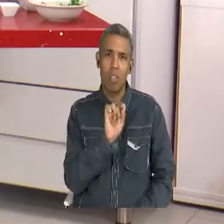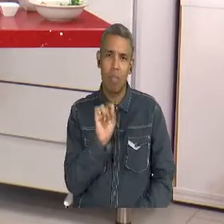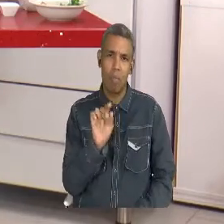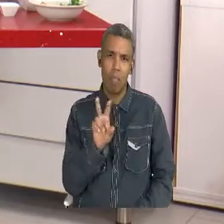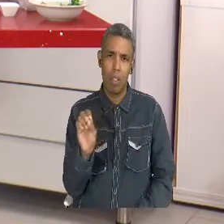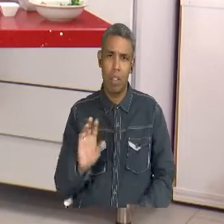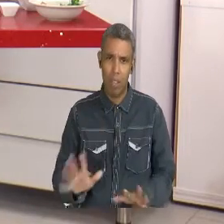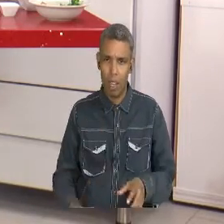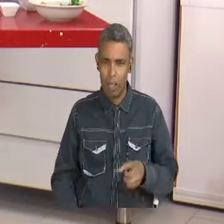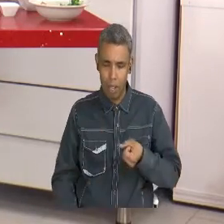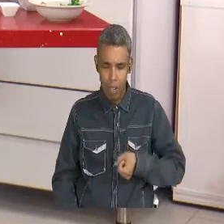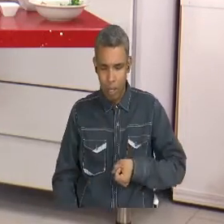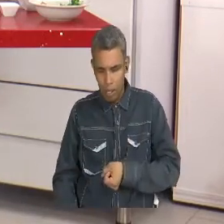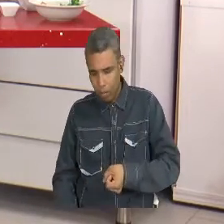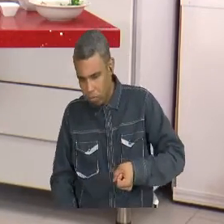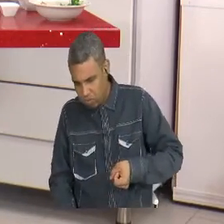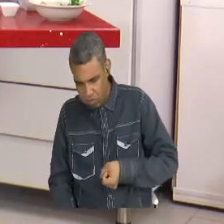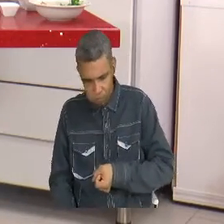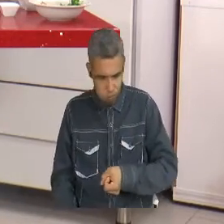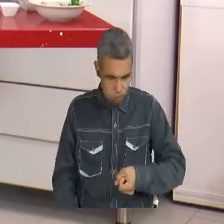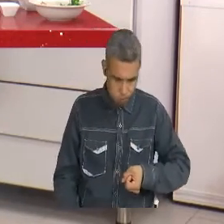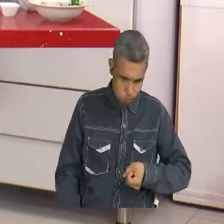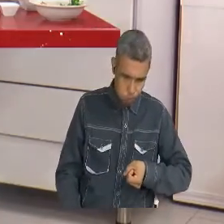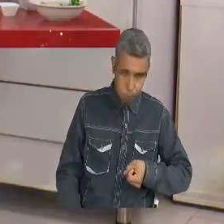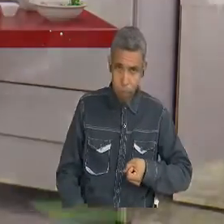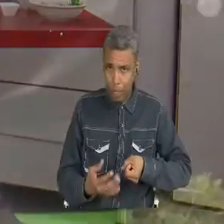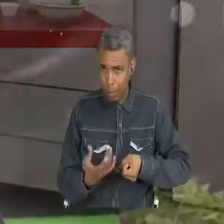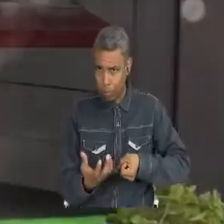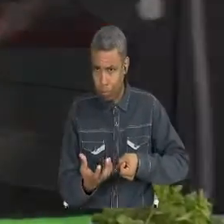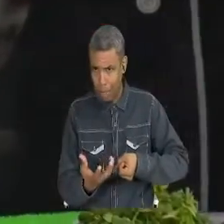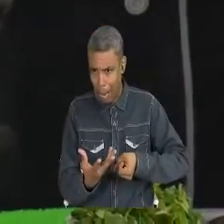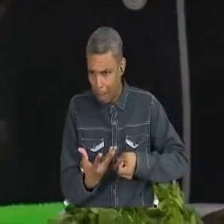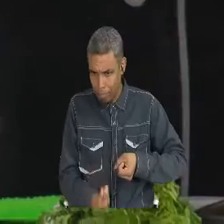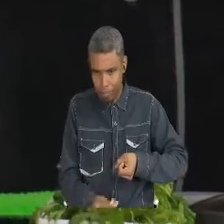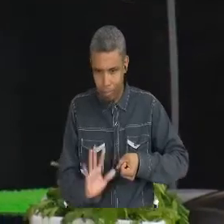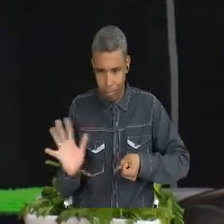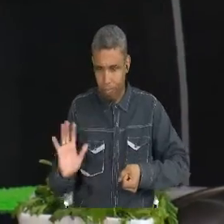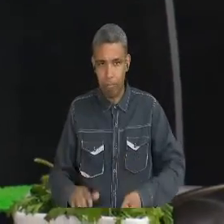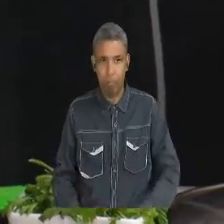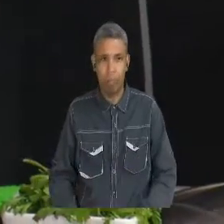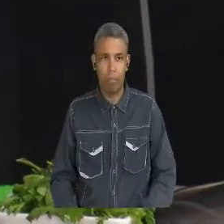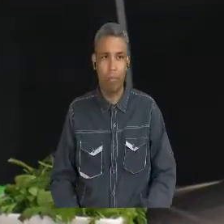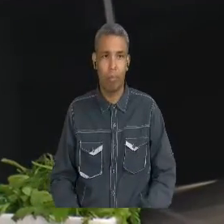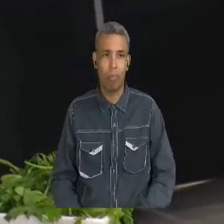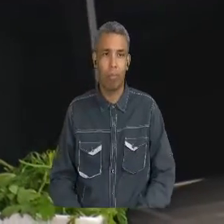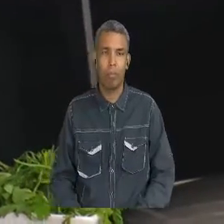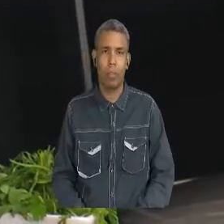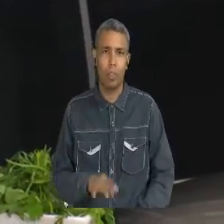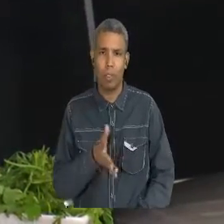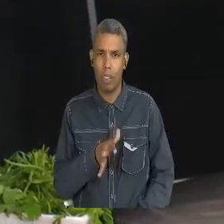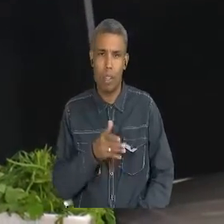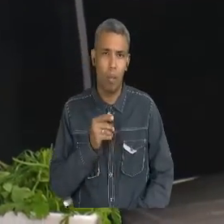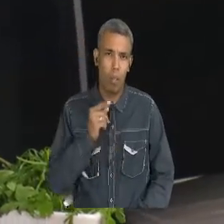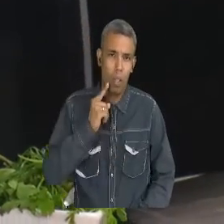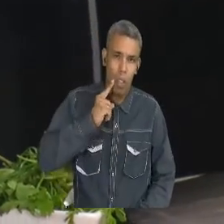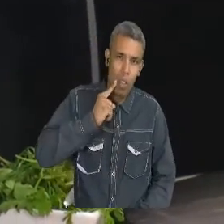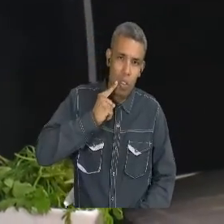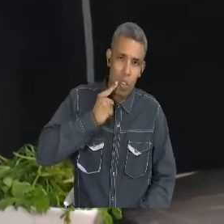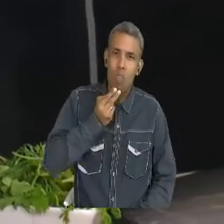los fogones. Mira, acá ya está el escabeche champiñón. Okay, esto tiene un sabor entre agridulce. Uh-huh. Recuerden